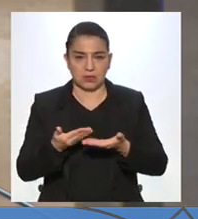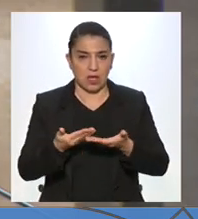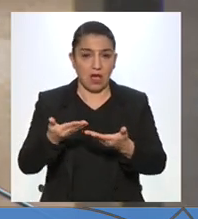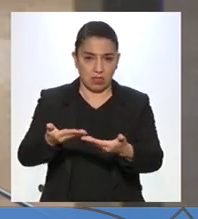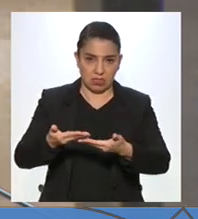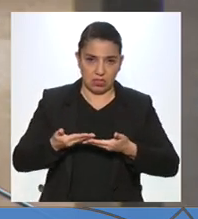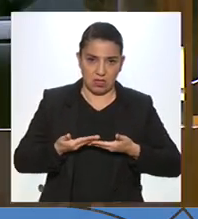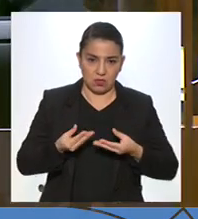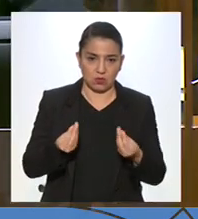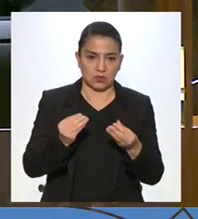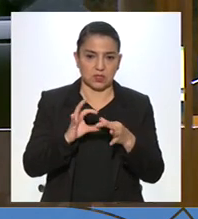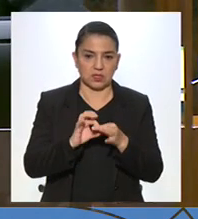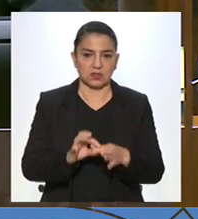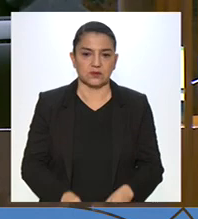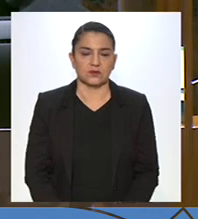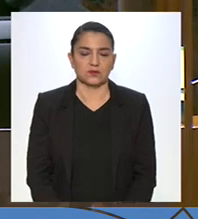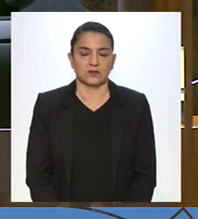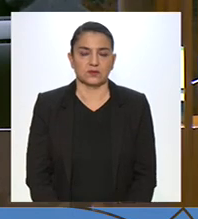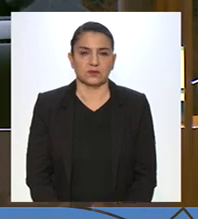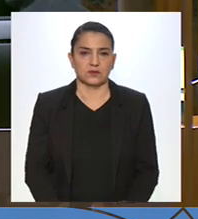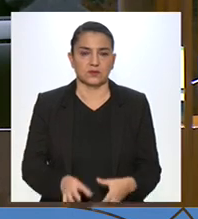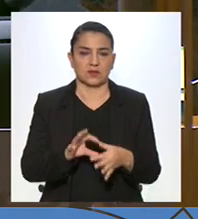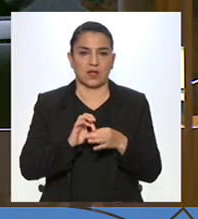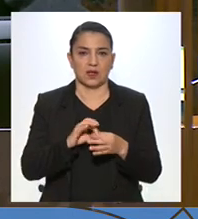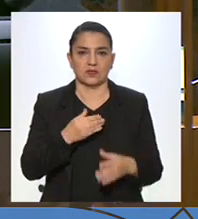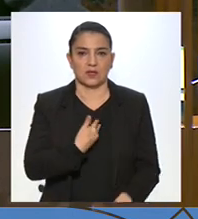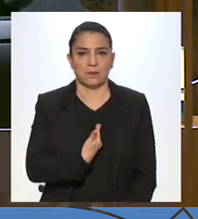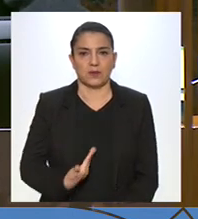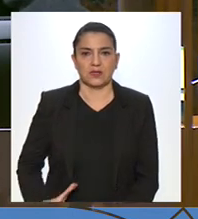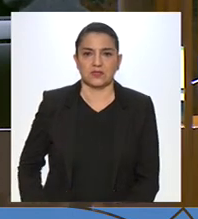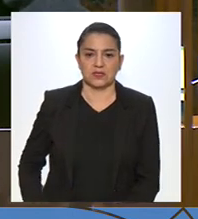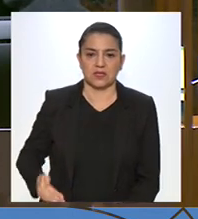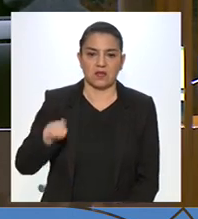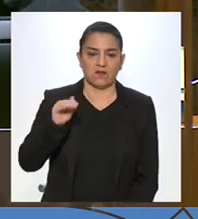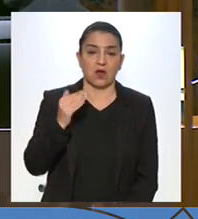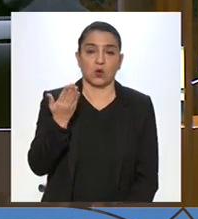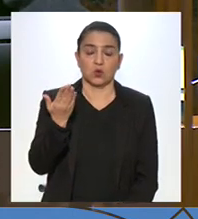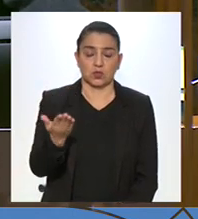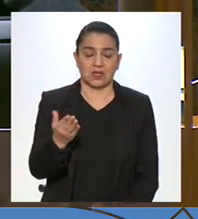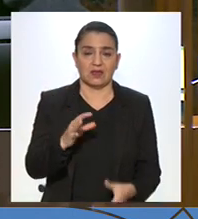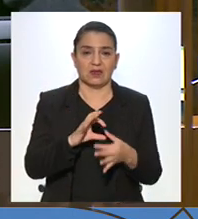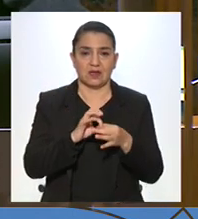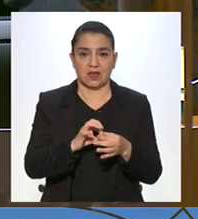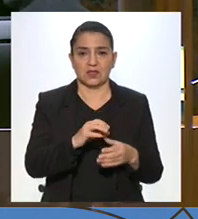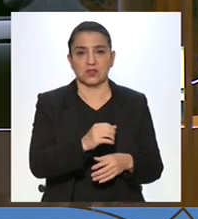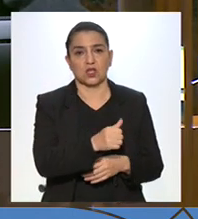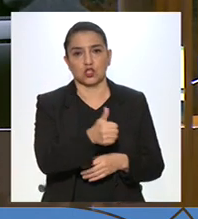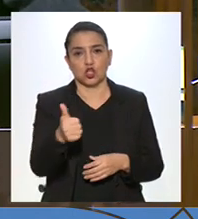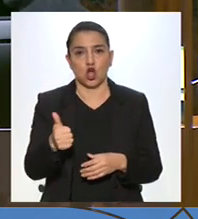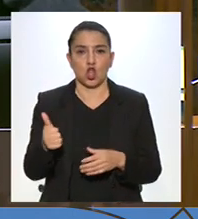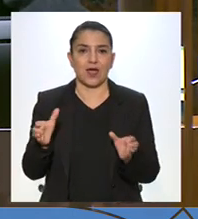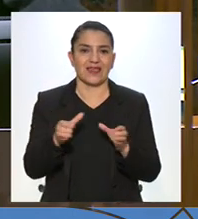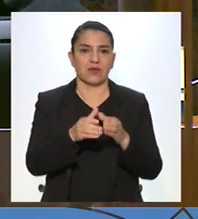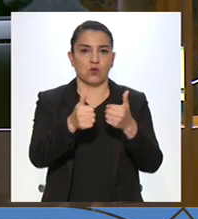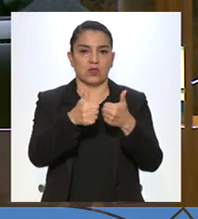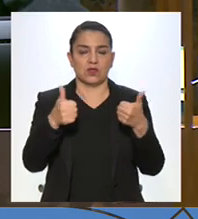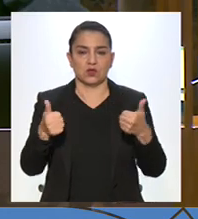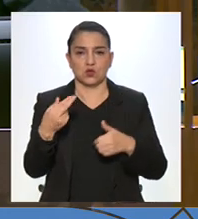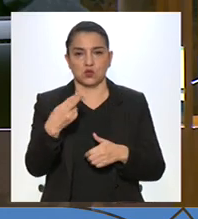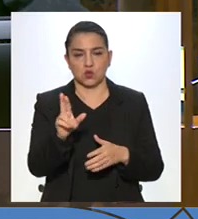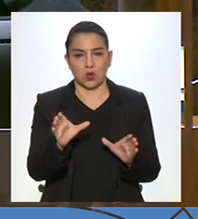Muchas gracias, Presidenta. Gracias, presidente. A usted, a todo el equipo directivo, a sus